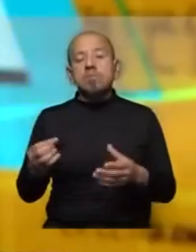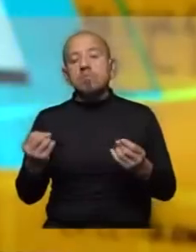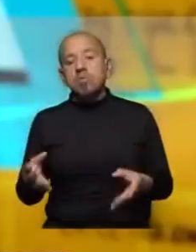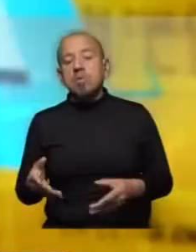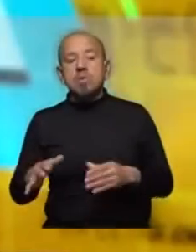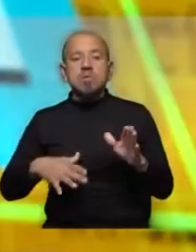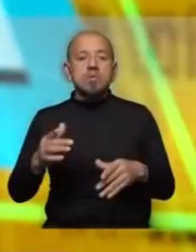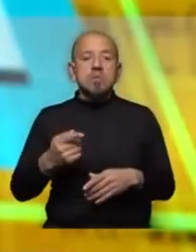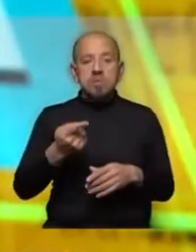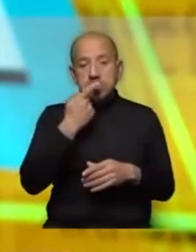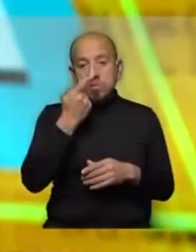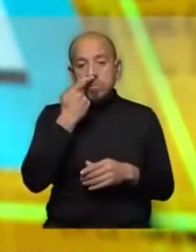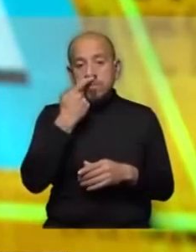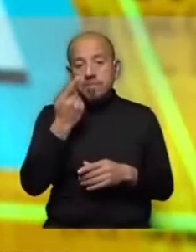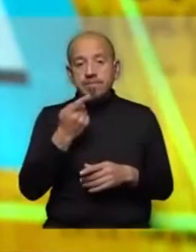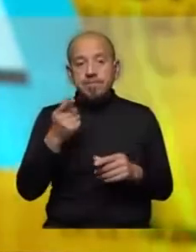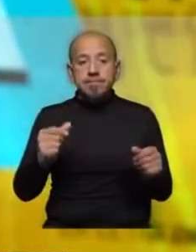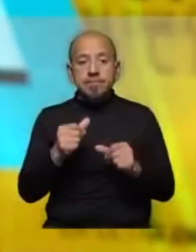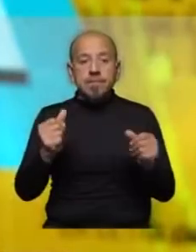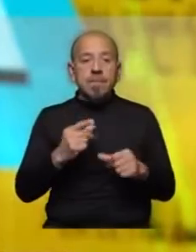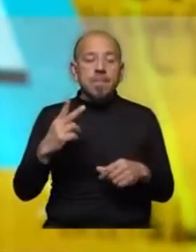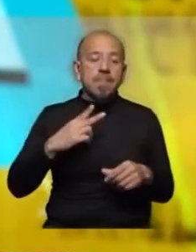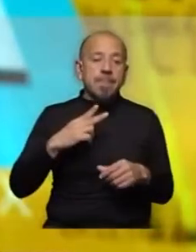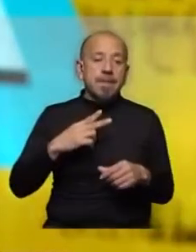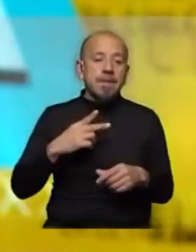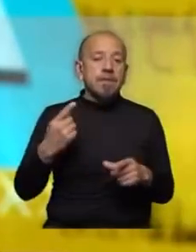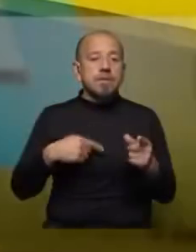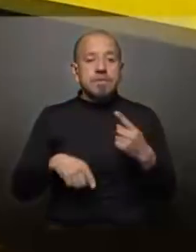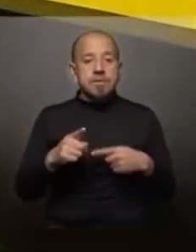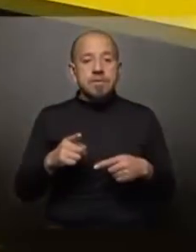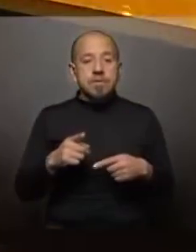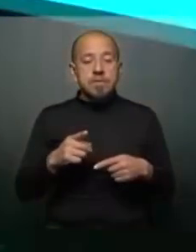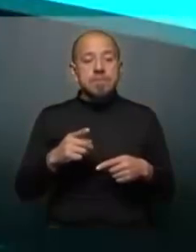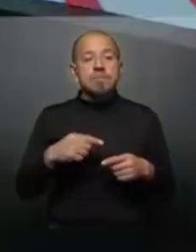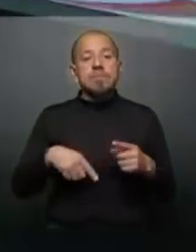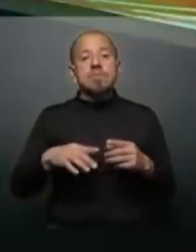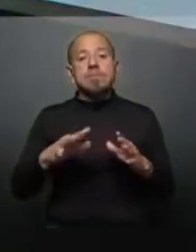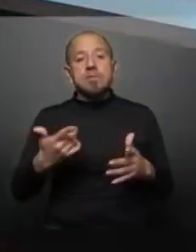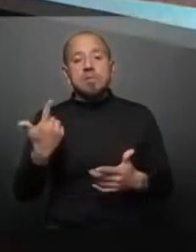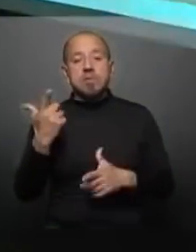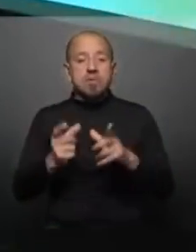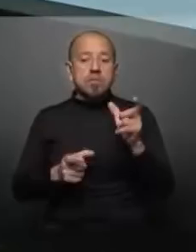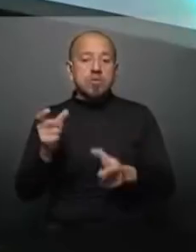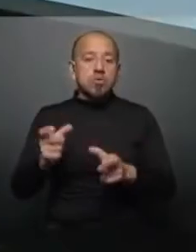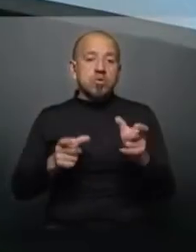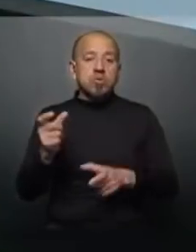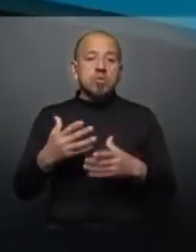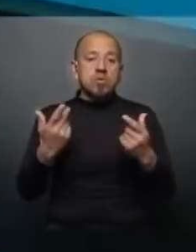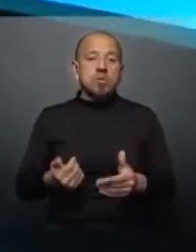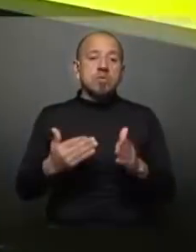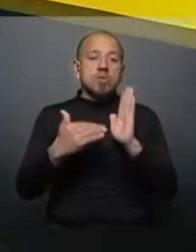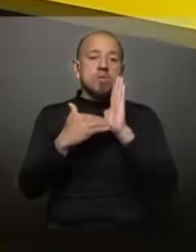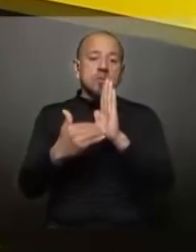Bueno si no le interesa este dedíquese a la actividad privada fantástico pero se supone que los ciudadanos También queremos que nuestros